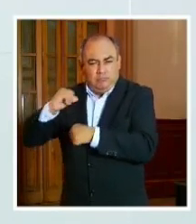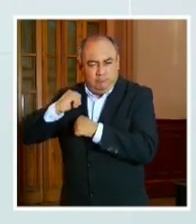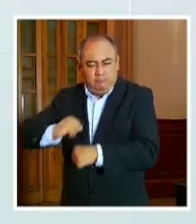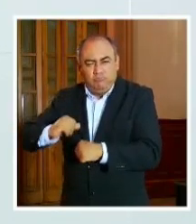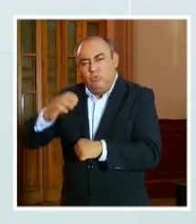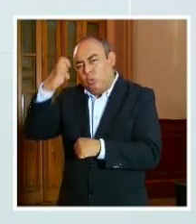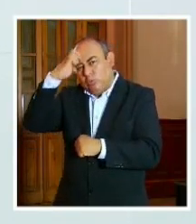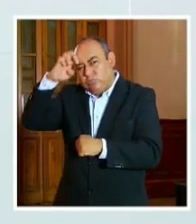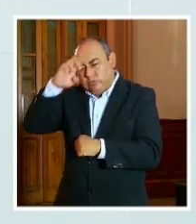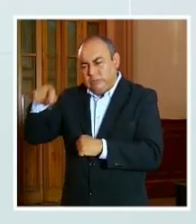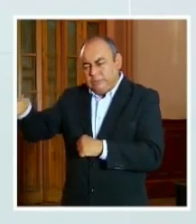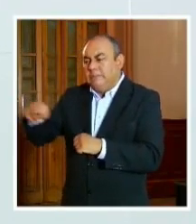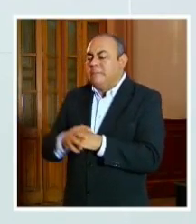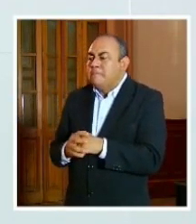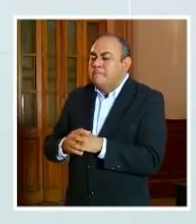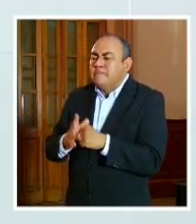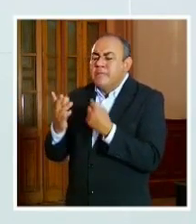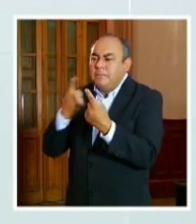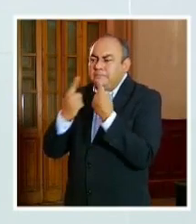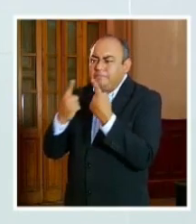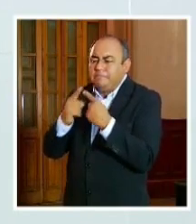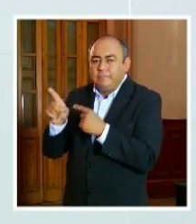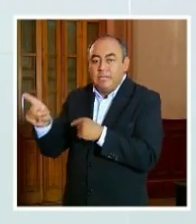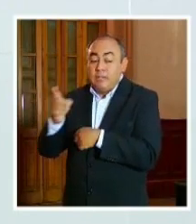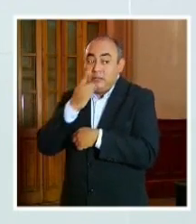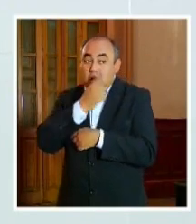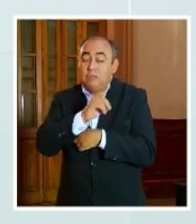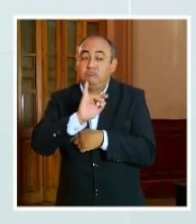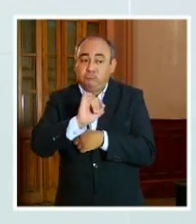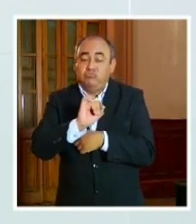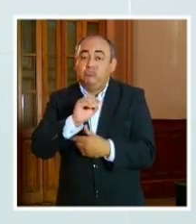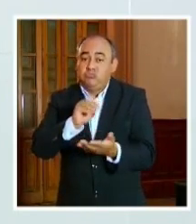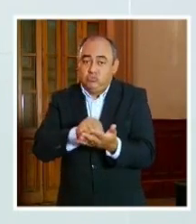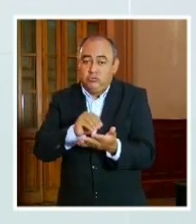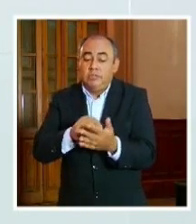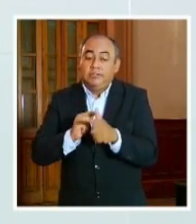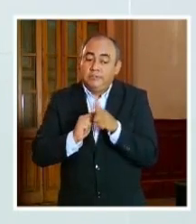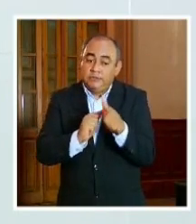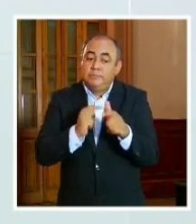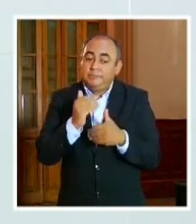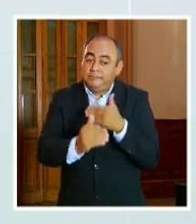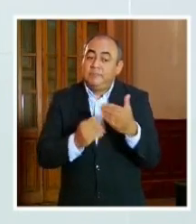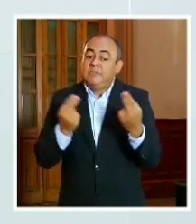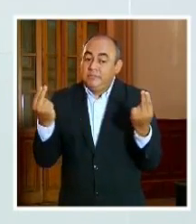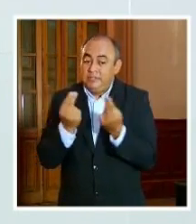mayoría pues todavía siguen considerando que el cubrebocas deberá de estar